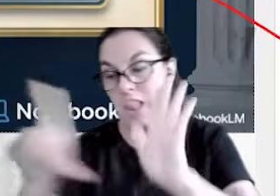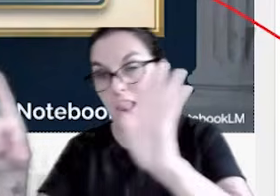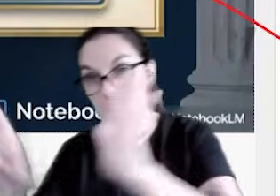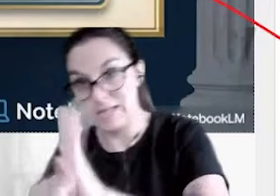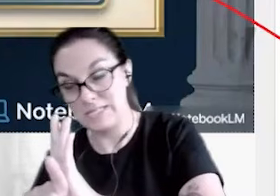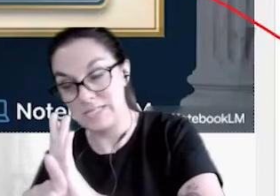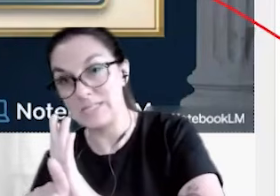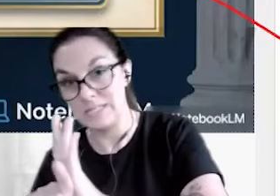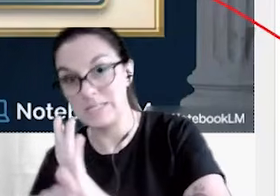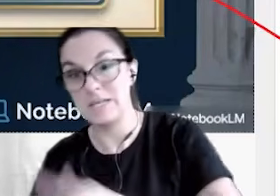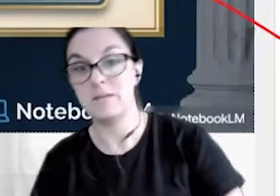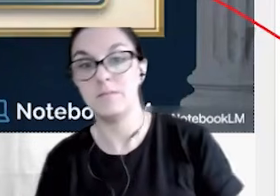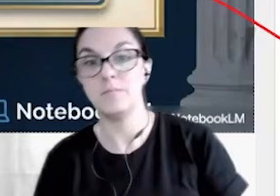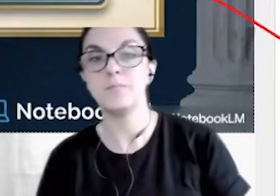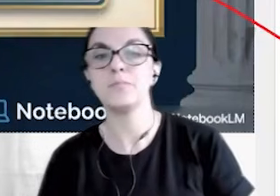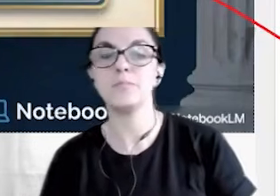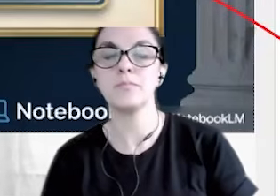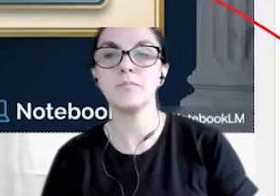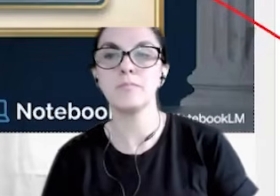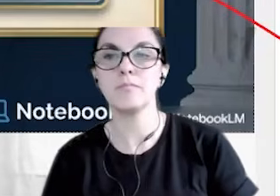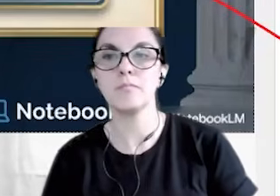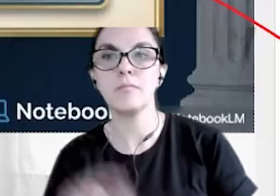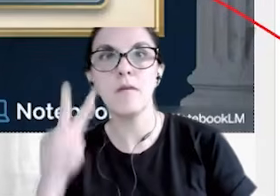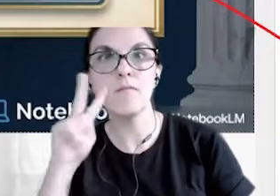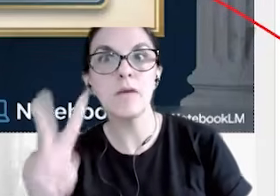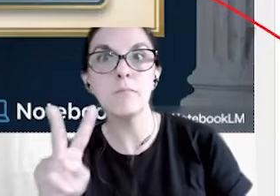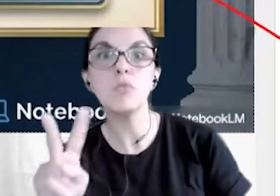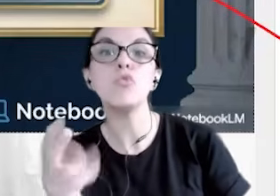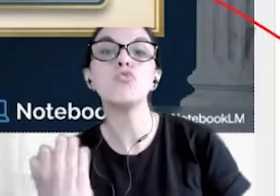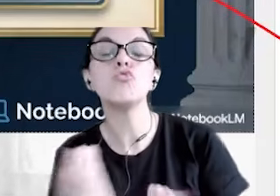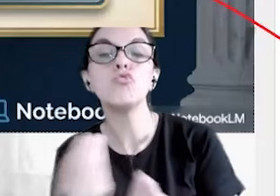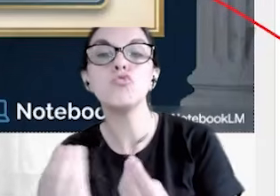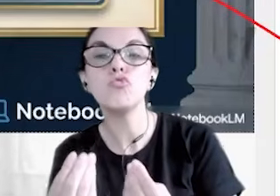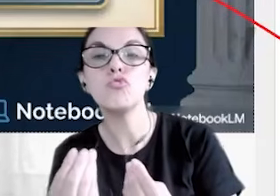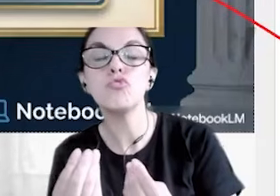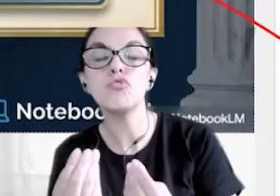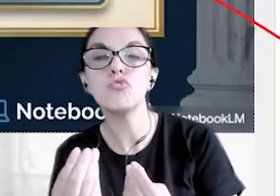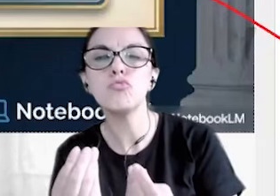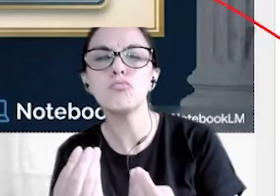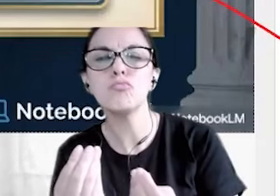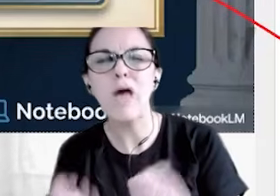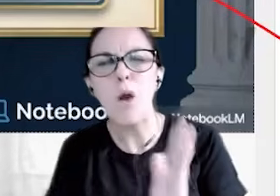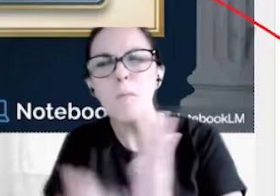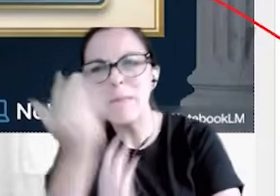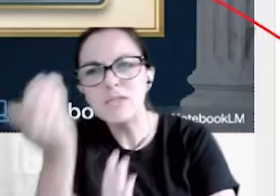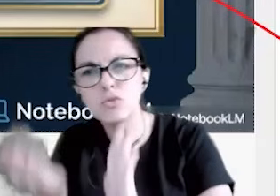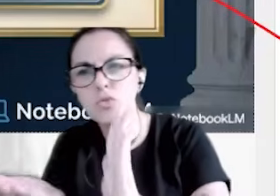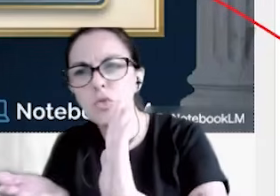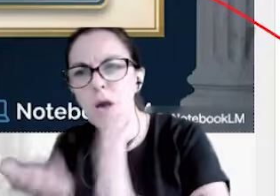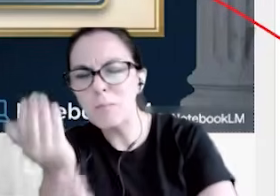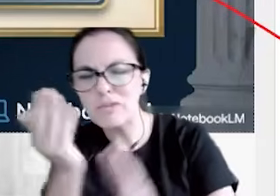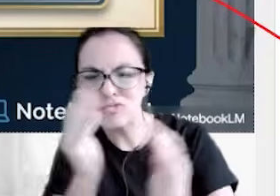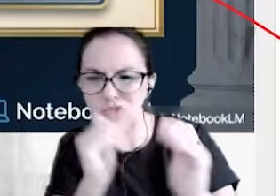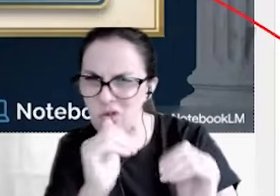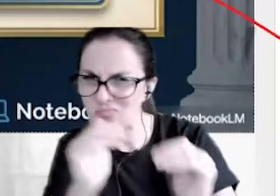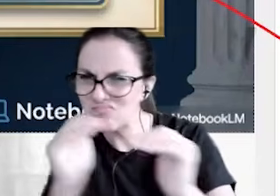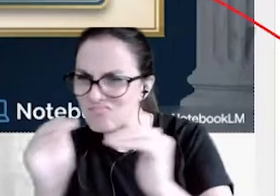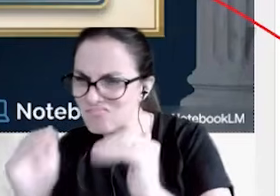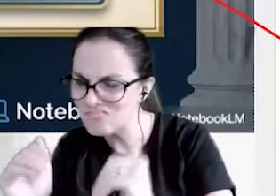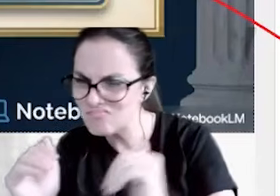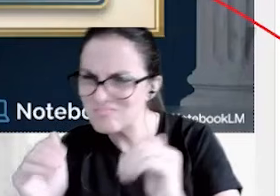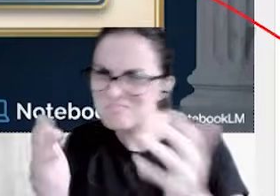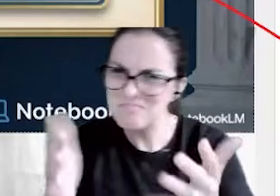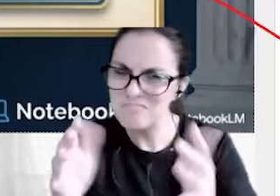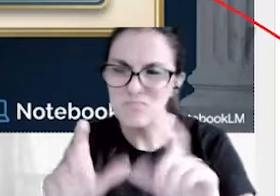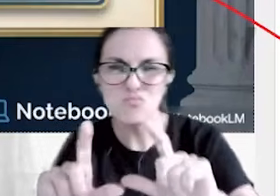27430, discúlpenme, los montos, los incrementos no eran parejos, no había un coeficiente